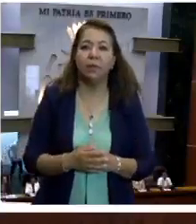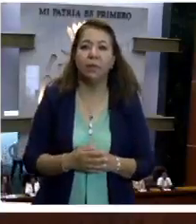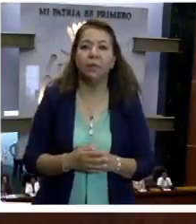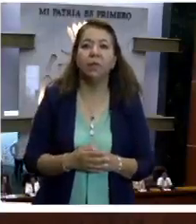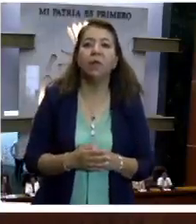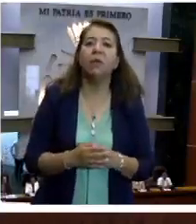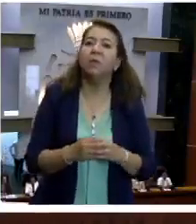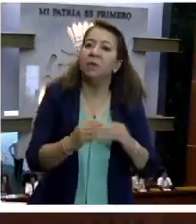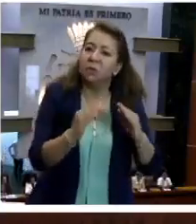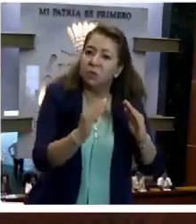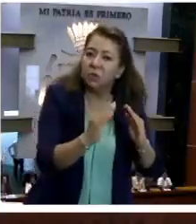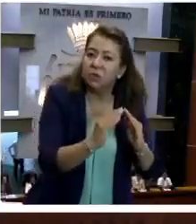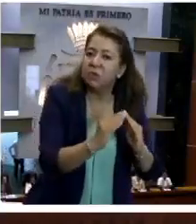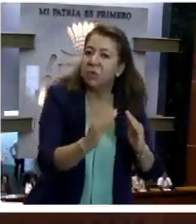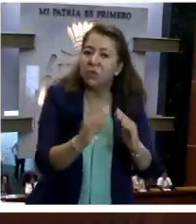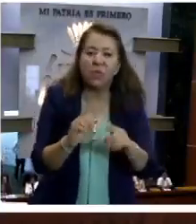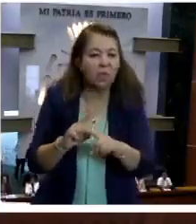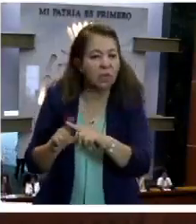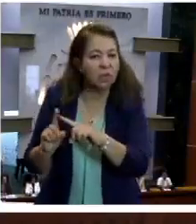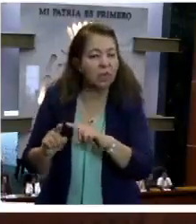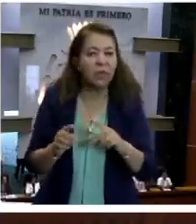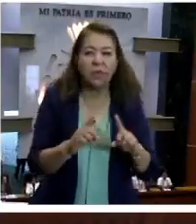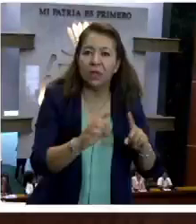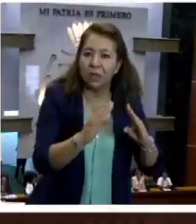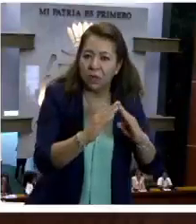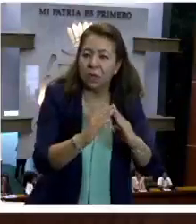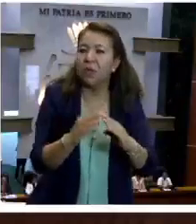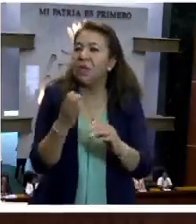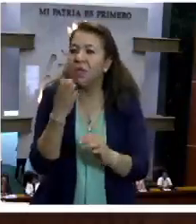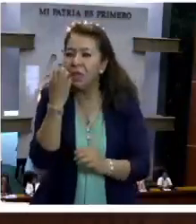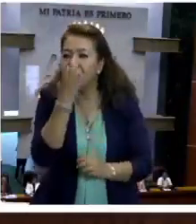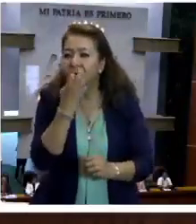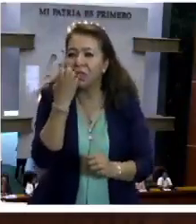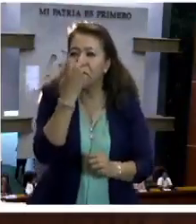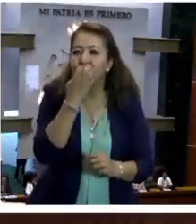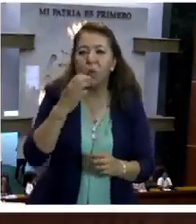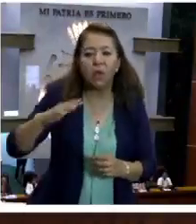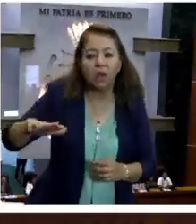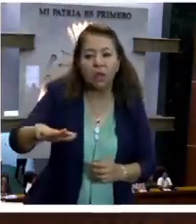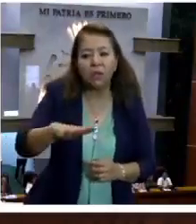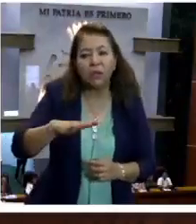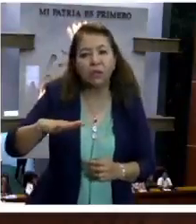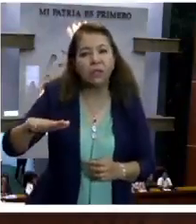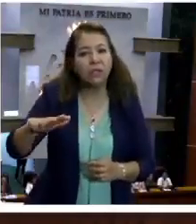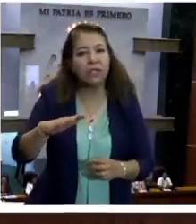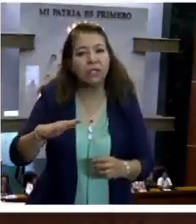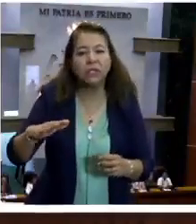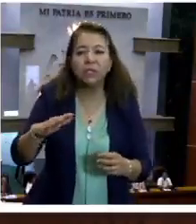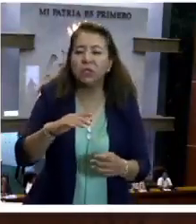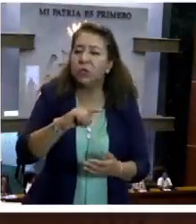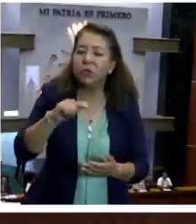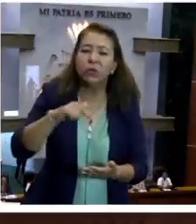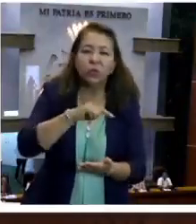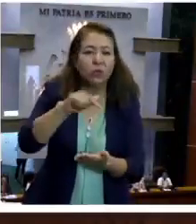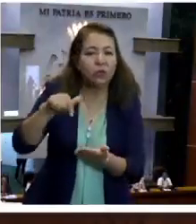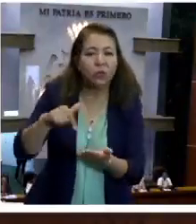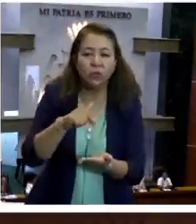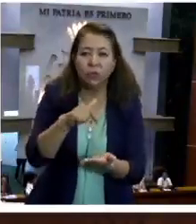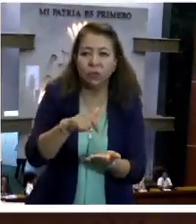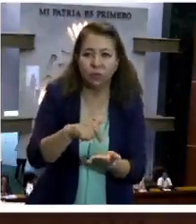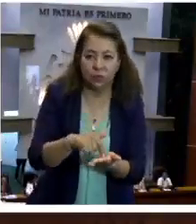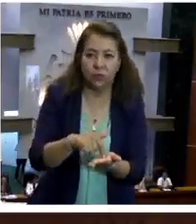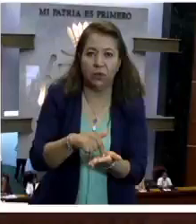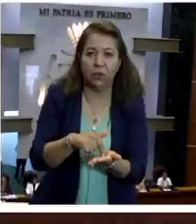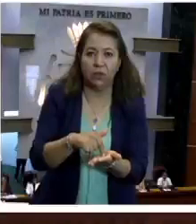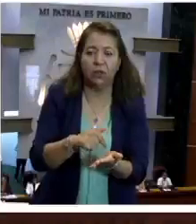en sus hogares, en su escuela, en su comunidad, en su barrio, en su colonia. Lo